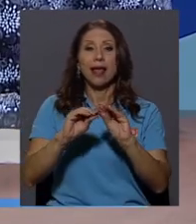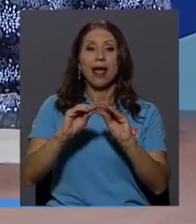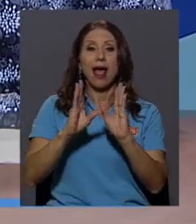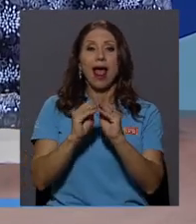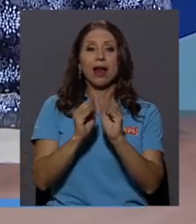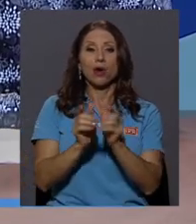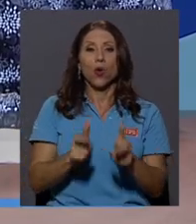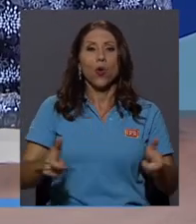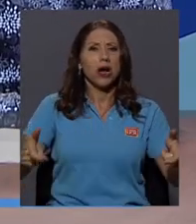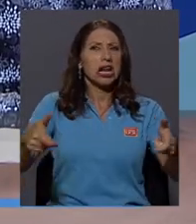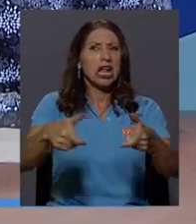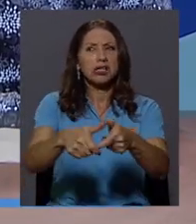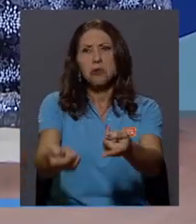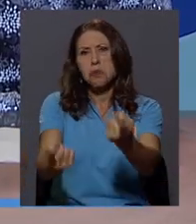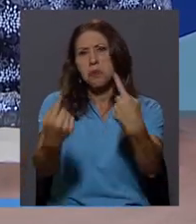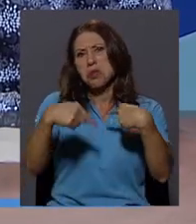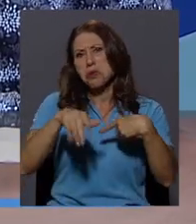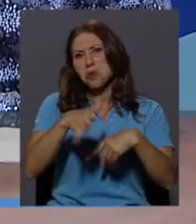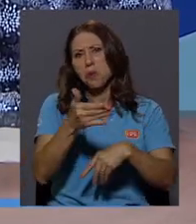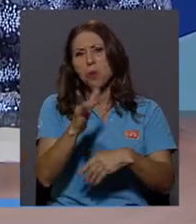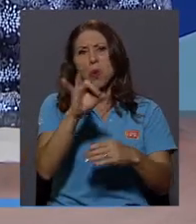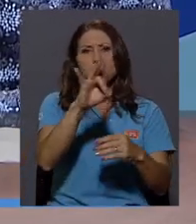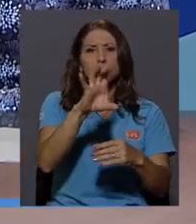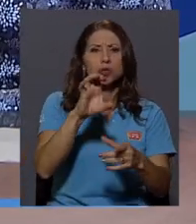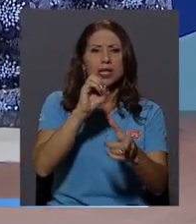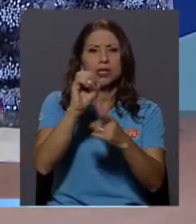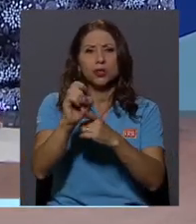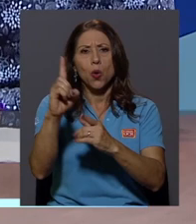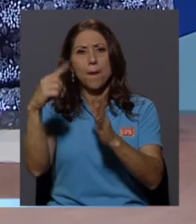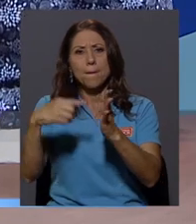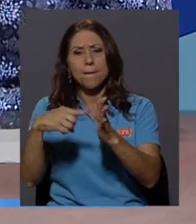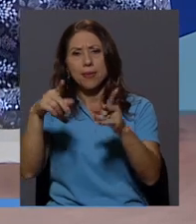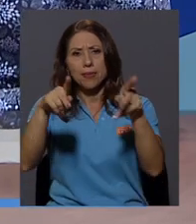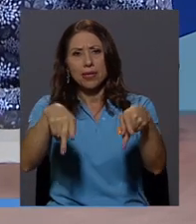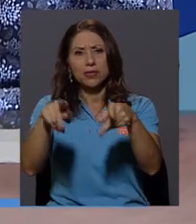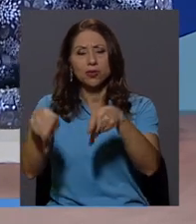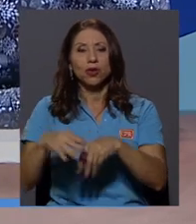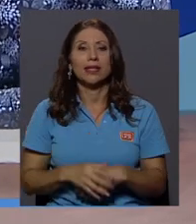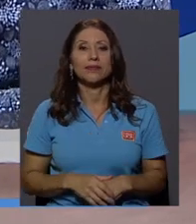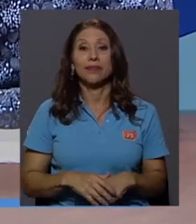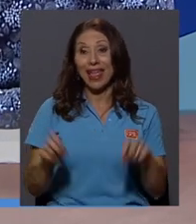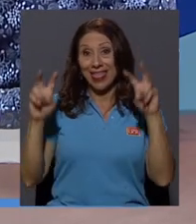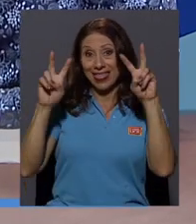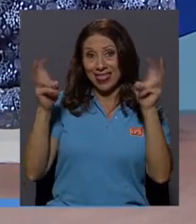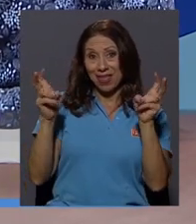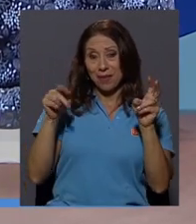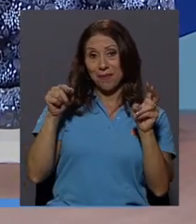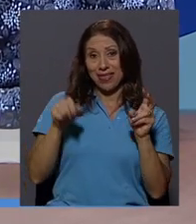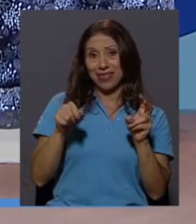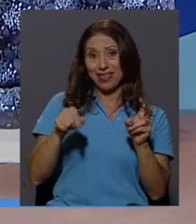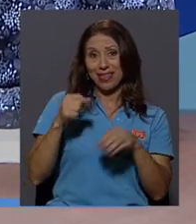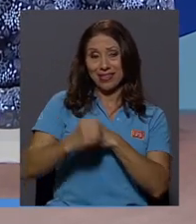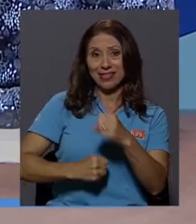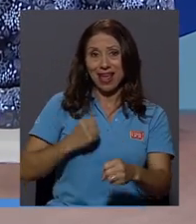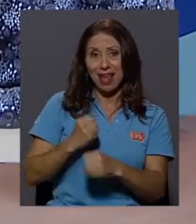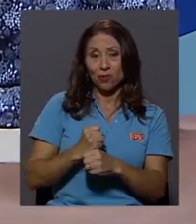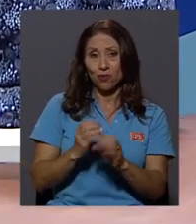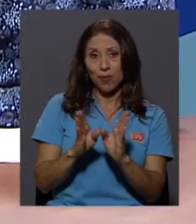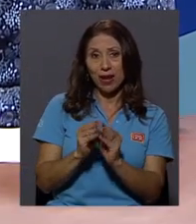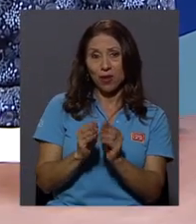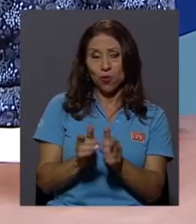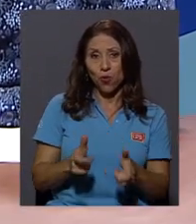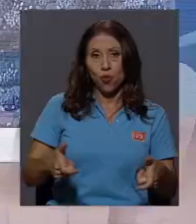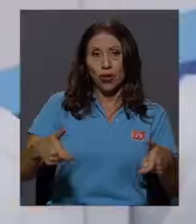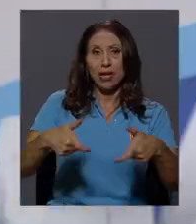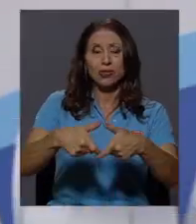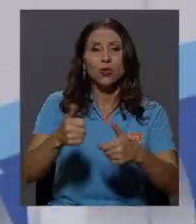general asisten entre 800 y 1.000 personas y cuál es la temática para el congreso este año veo aquí que lo